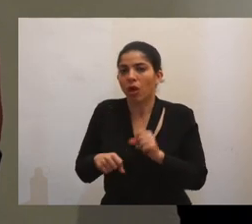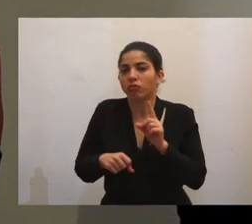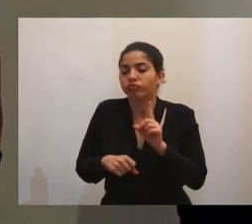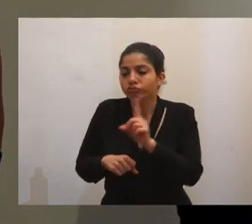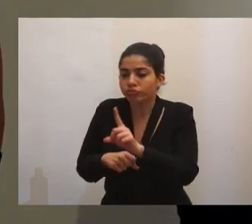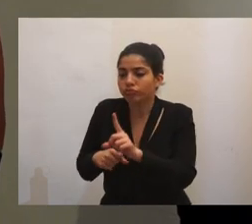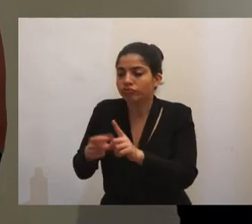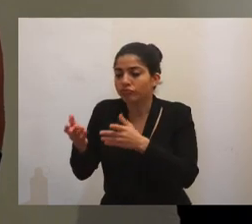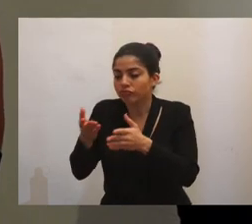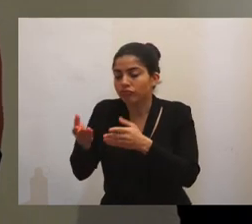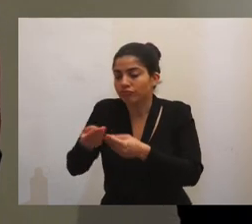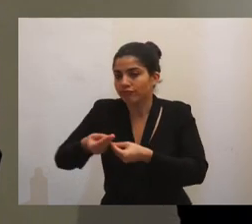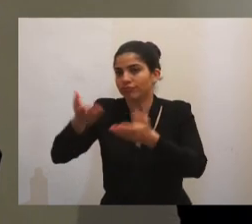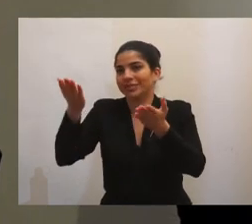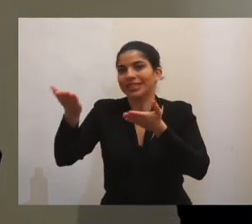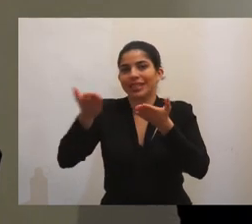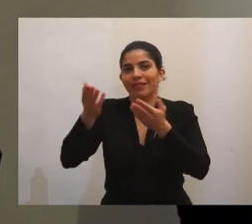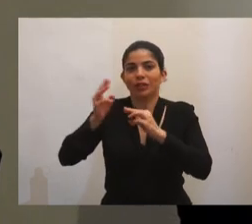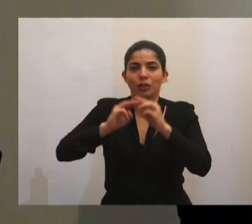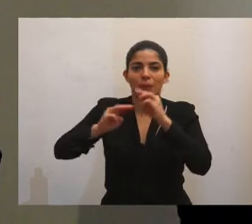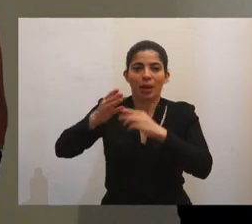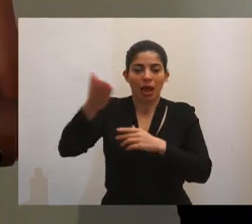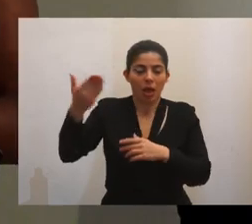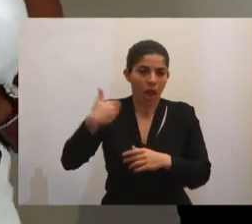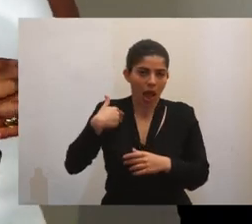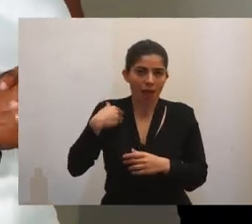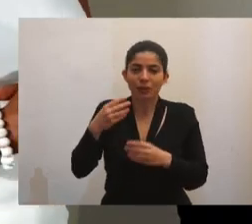los mercados existentes. Muchas gracias.